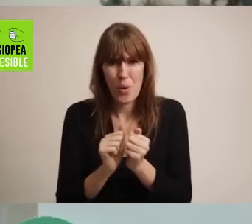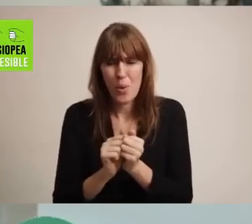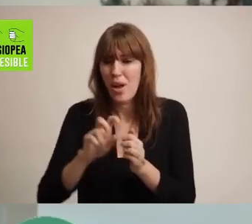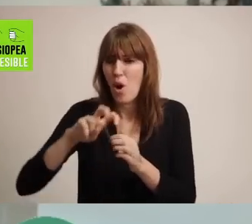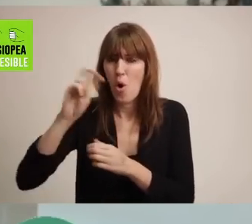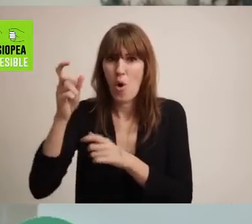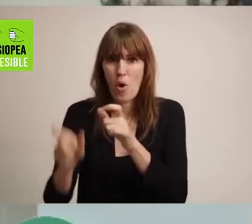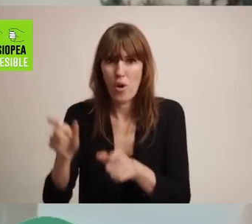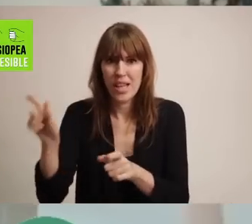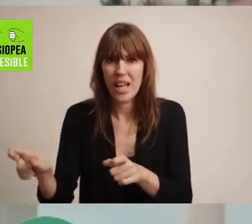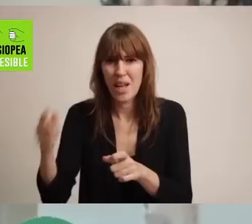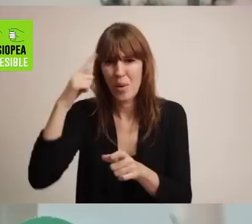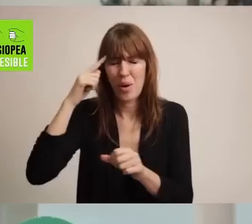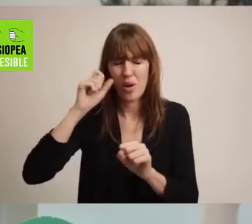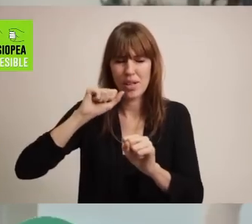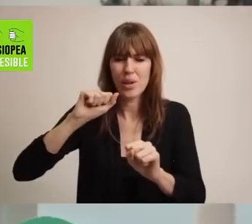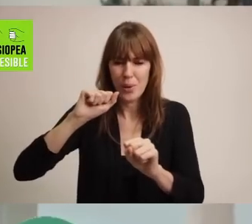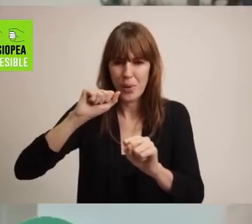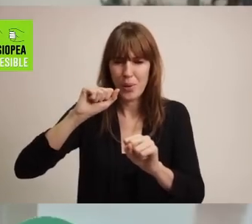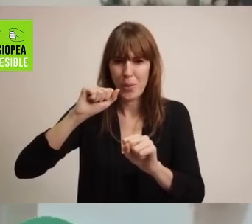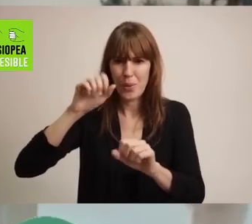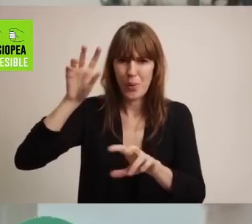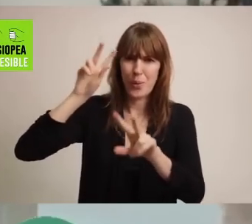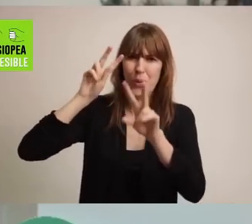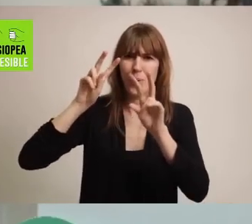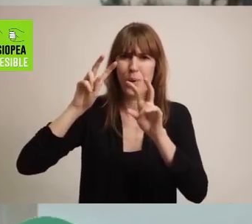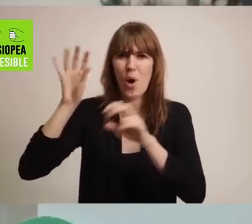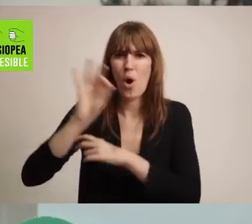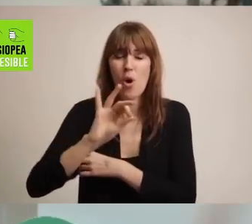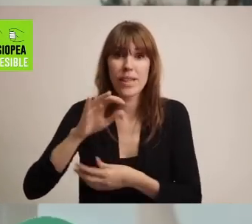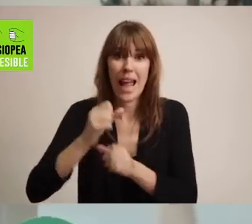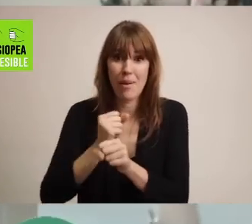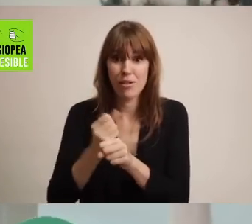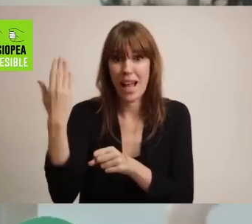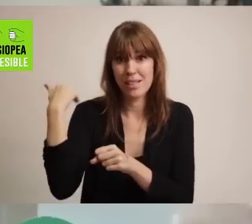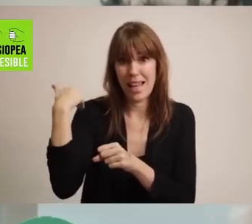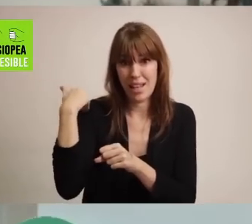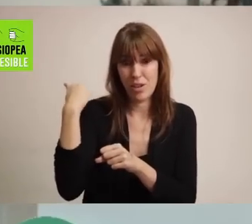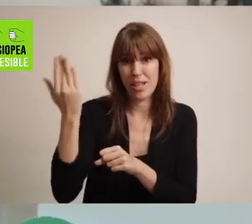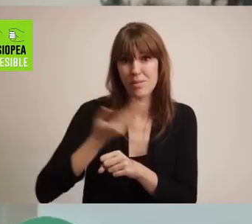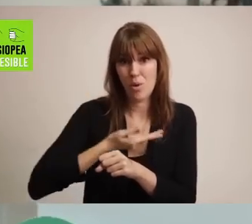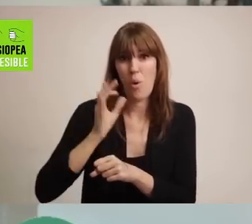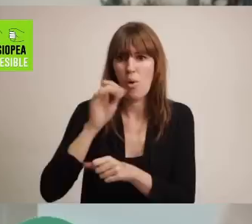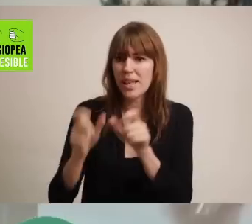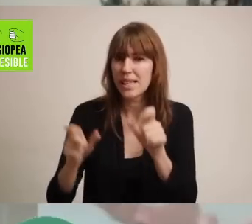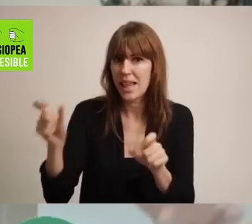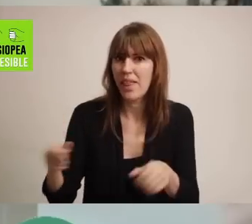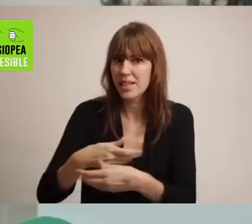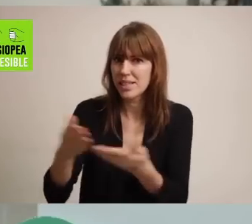esos bloqueos, proyecciones o trabajos de magia que le hayan podido hacer, o entidades que tengan alrededor,